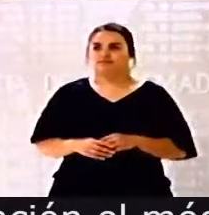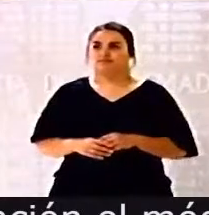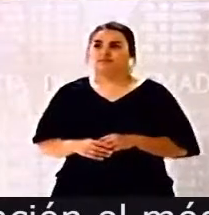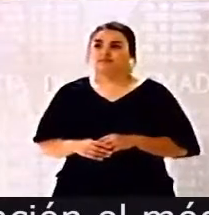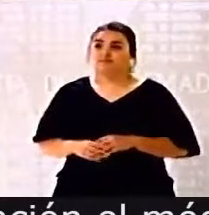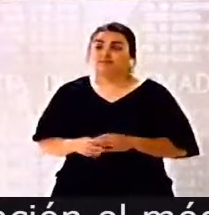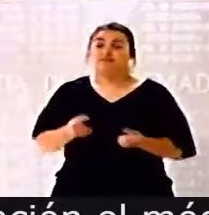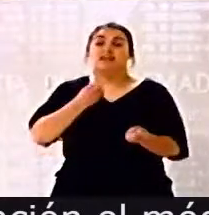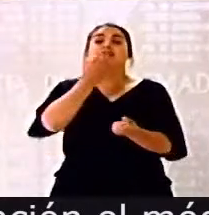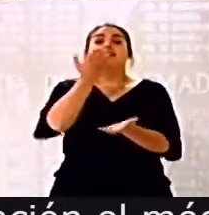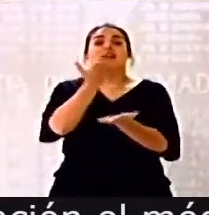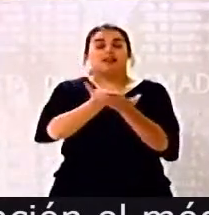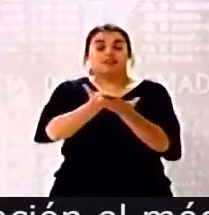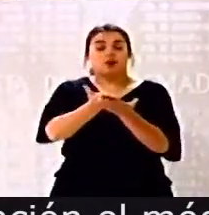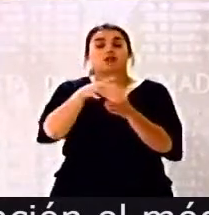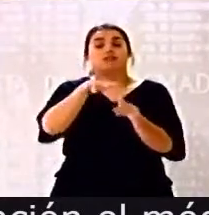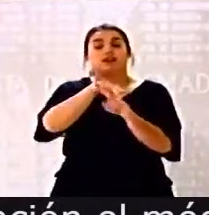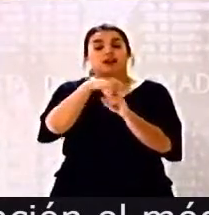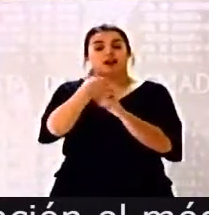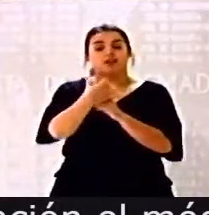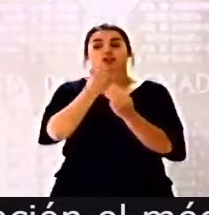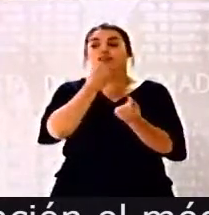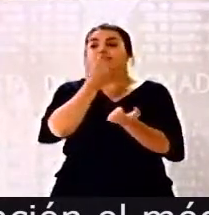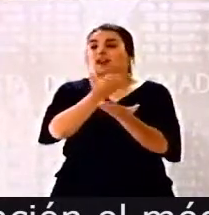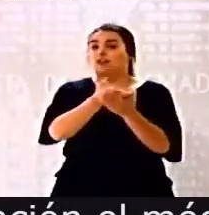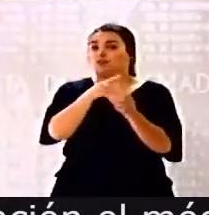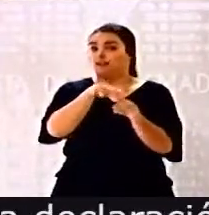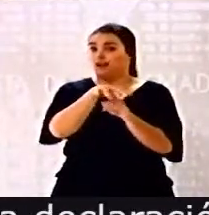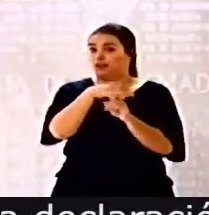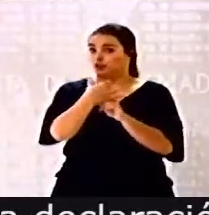En la declaración de casos,